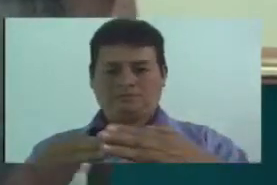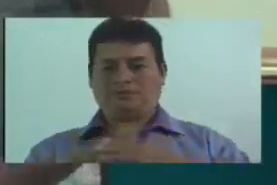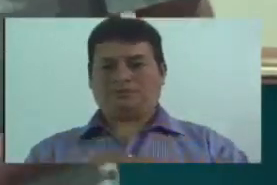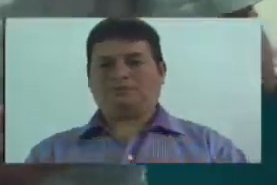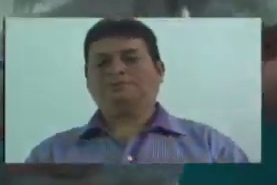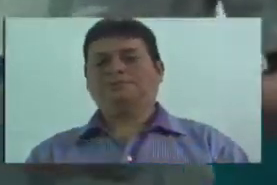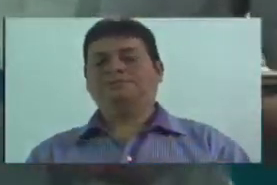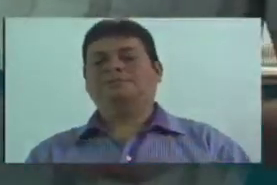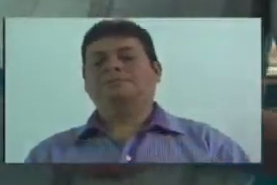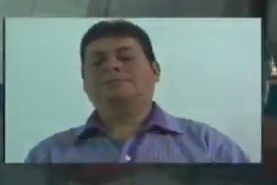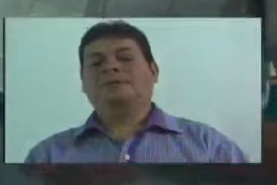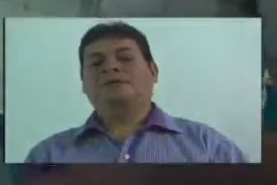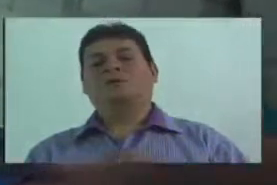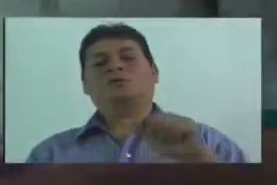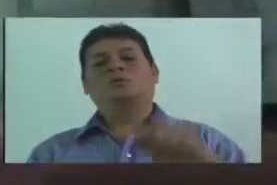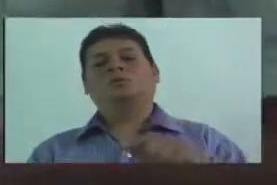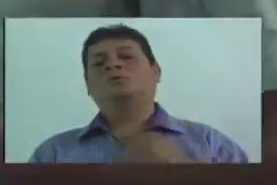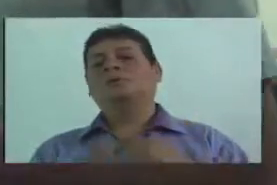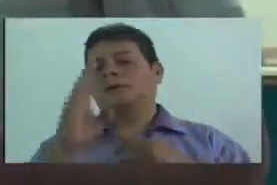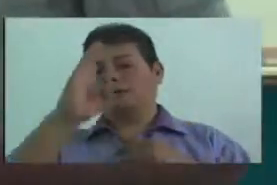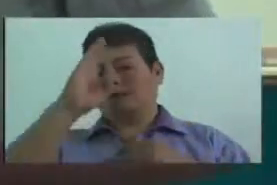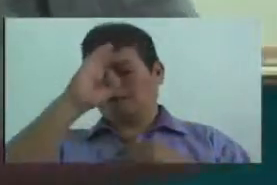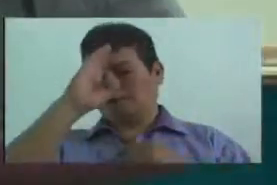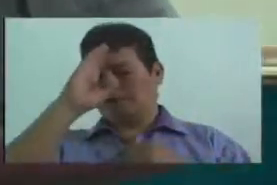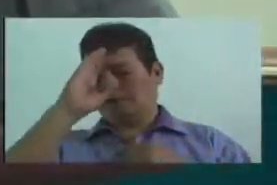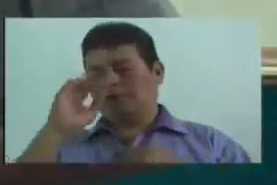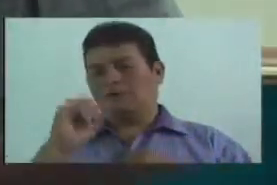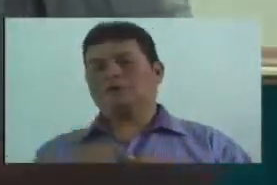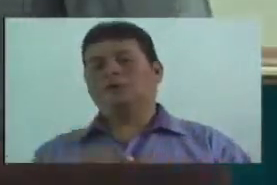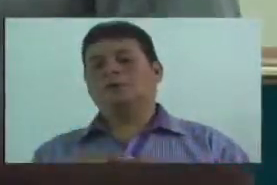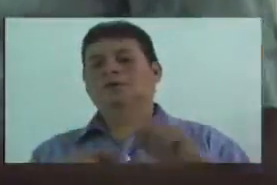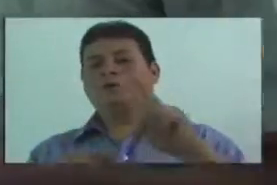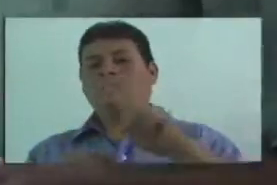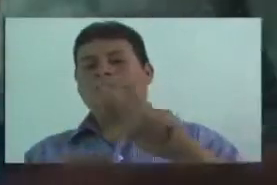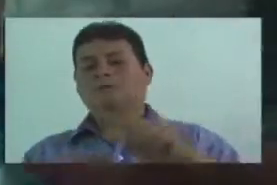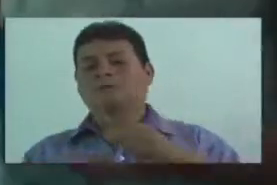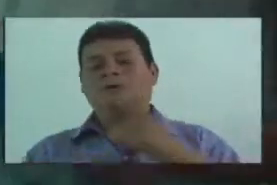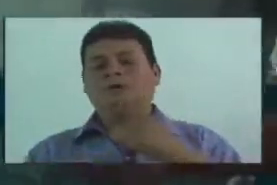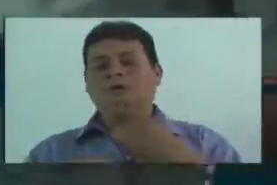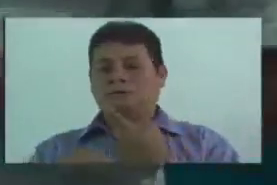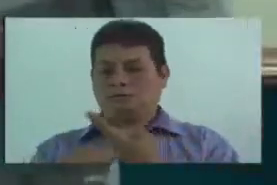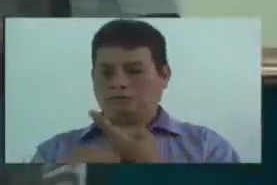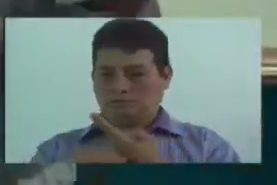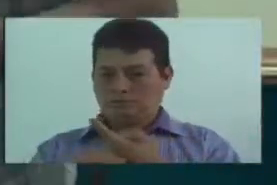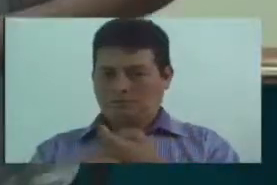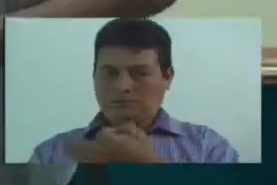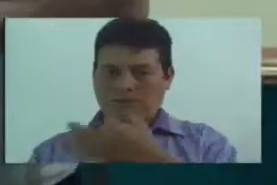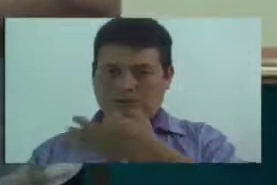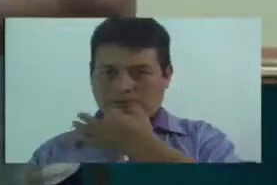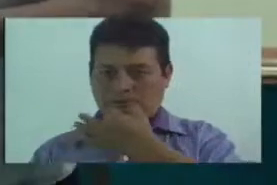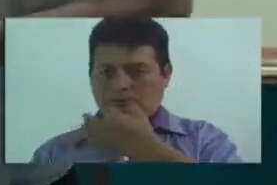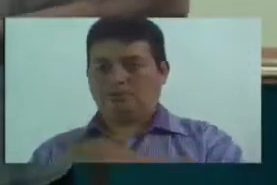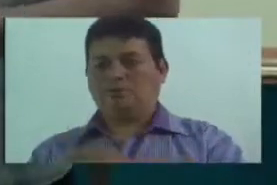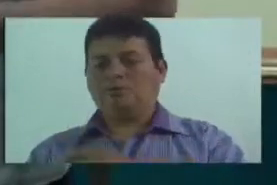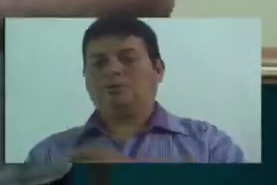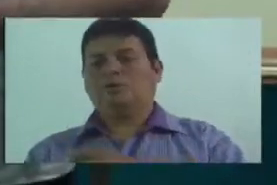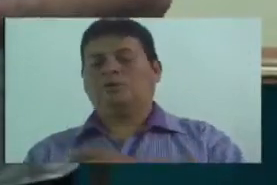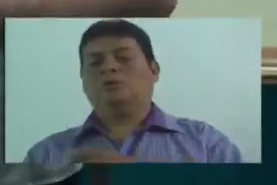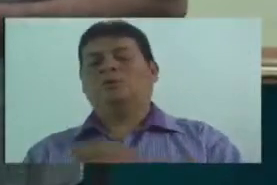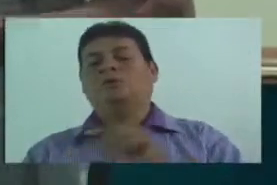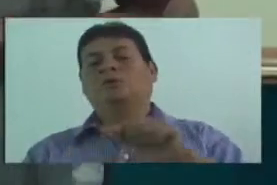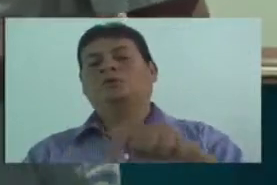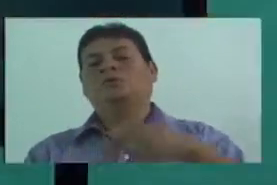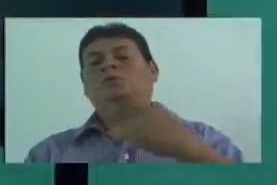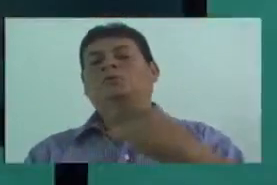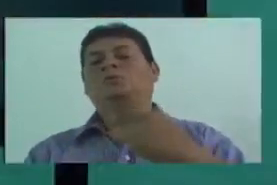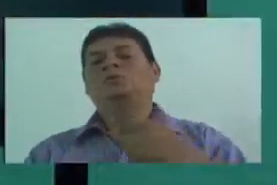Para que podamos entender mejor, vamos a estar mirando entonces algunos ejemplos. Tenemos ahí tipos de